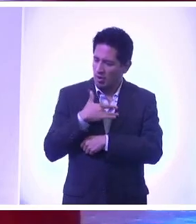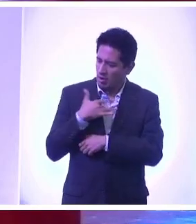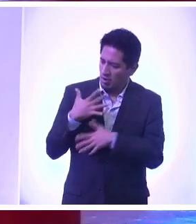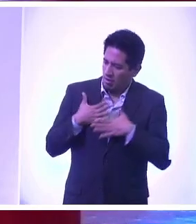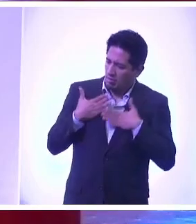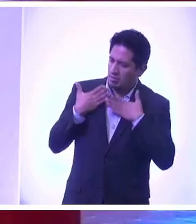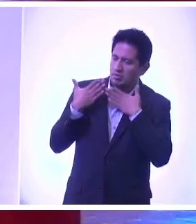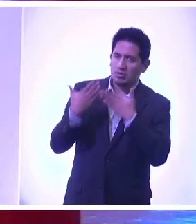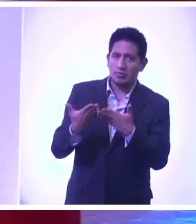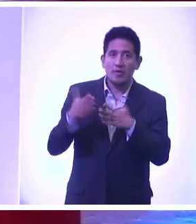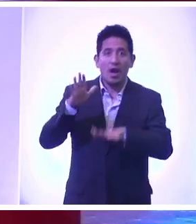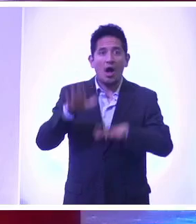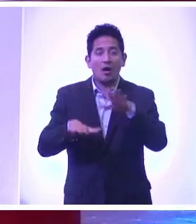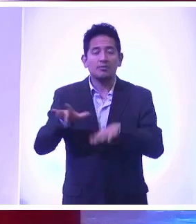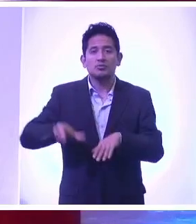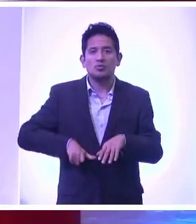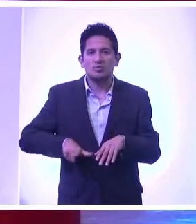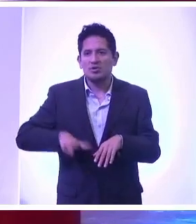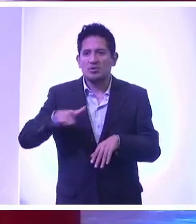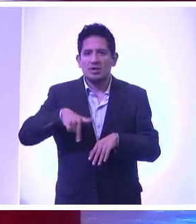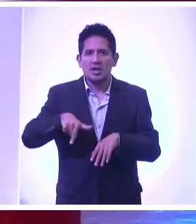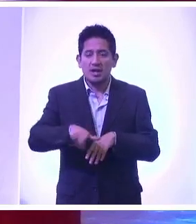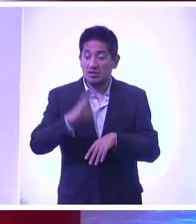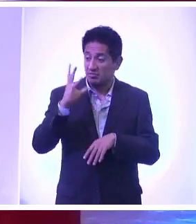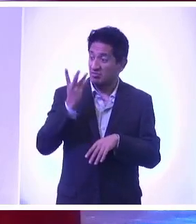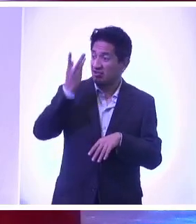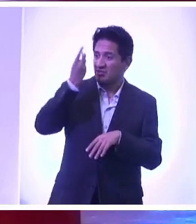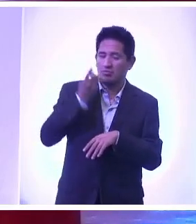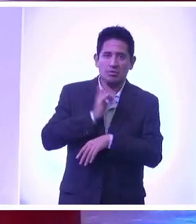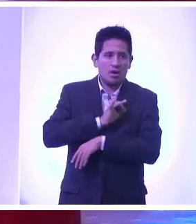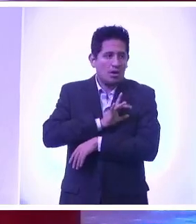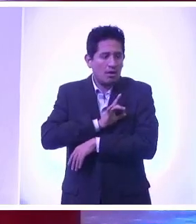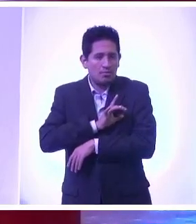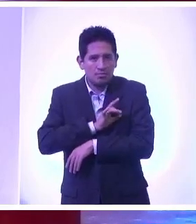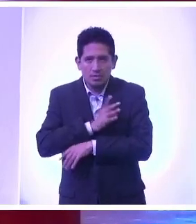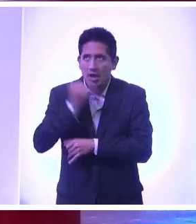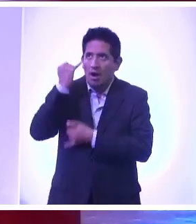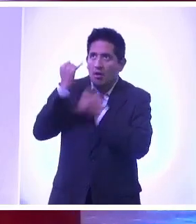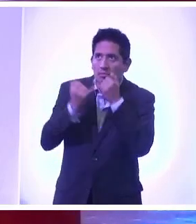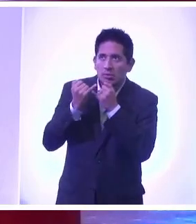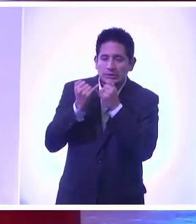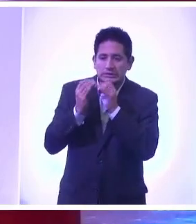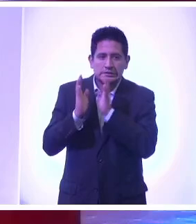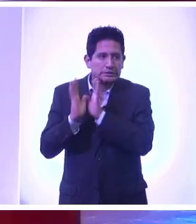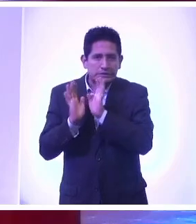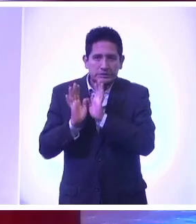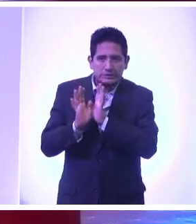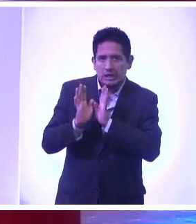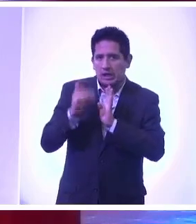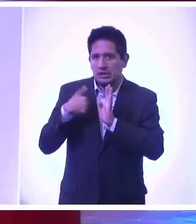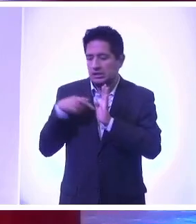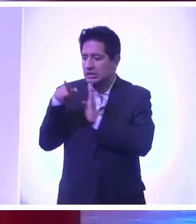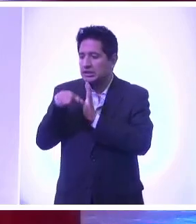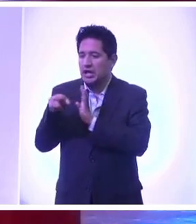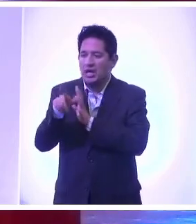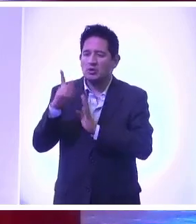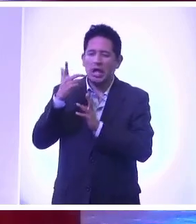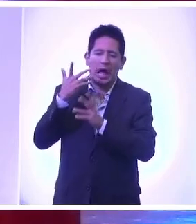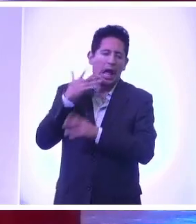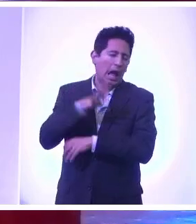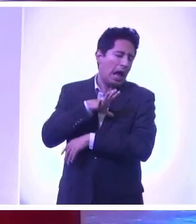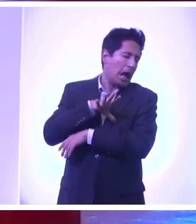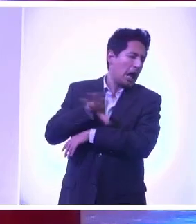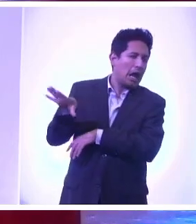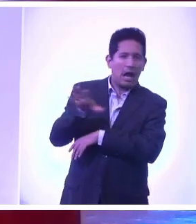gobiernos le tienen miedo a la innovación Por qué Porque la innovación va de la mano de la transparencia y no quieren ser transparentes quieren seguir